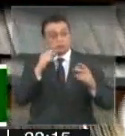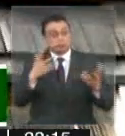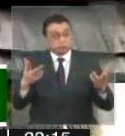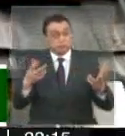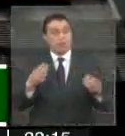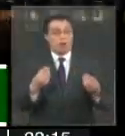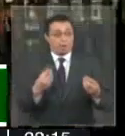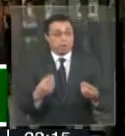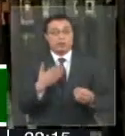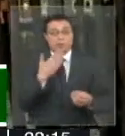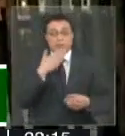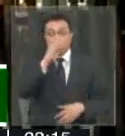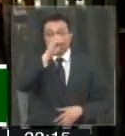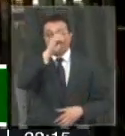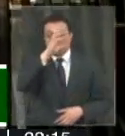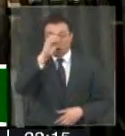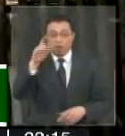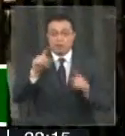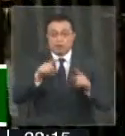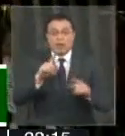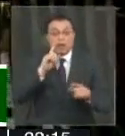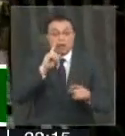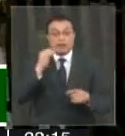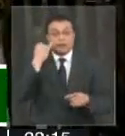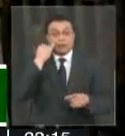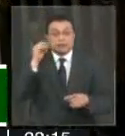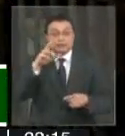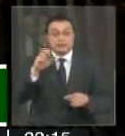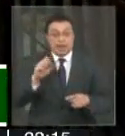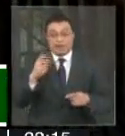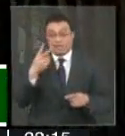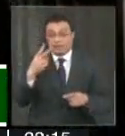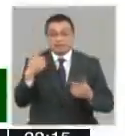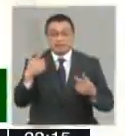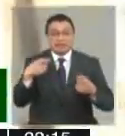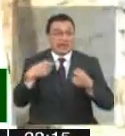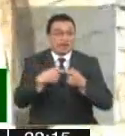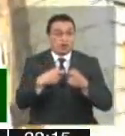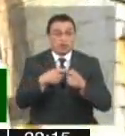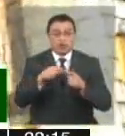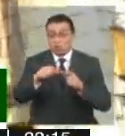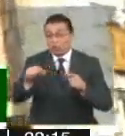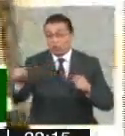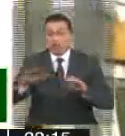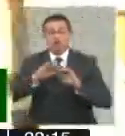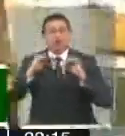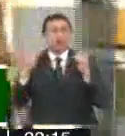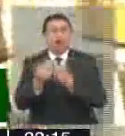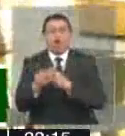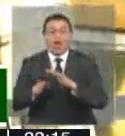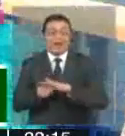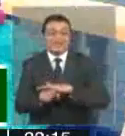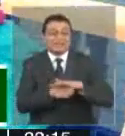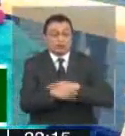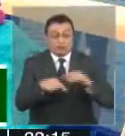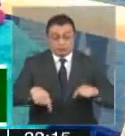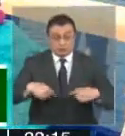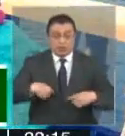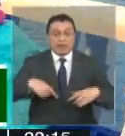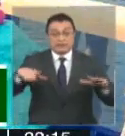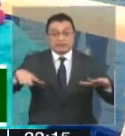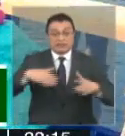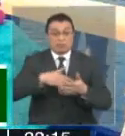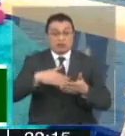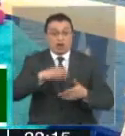es que en Colombia, esa isla que tiene 27 kilómetros cuadrados, tiene todo accesible. Y llego acá a Chile, donde somos 17 millones